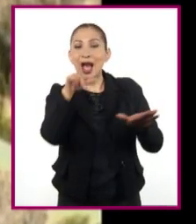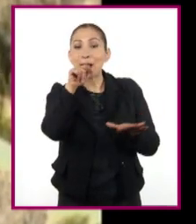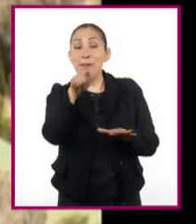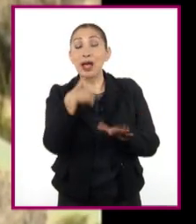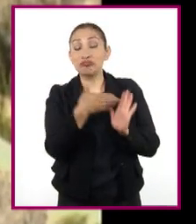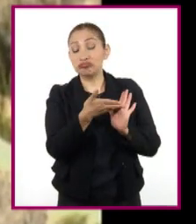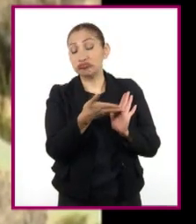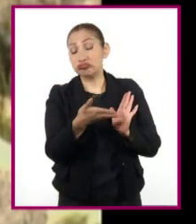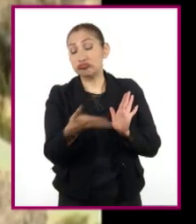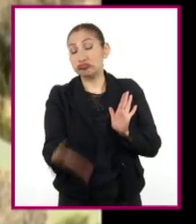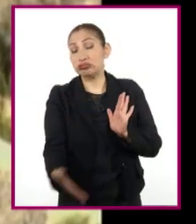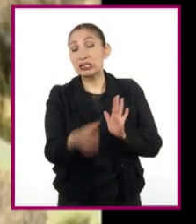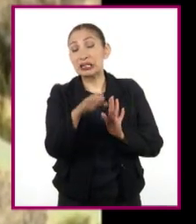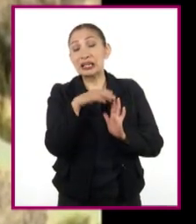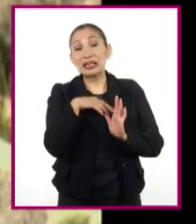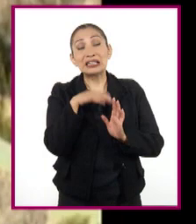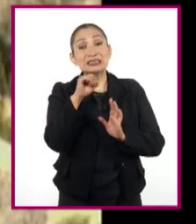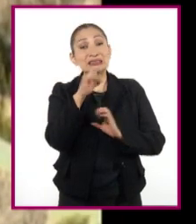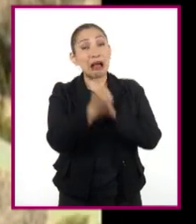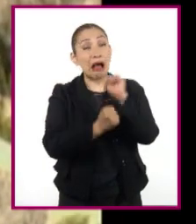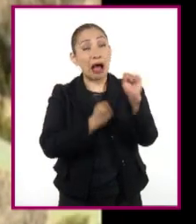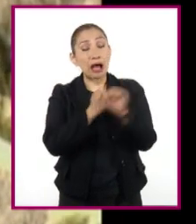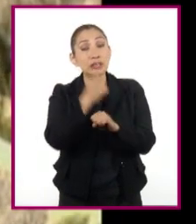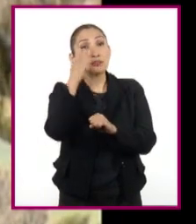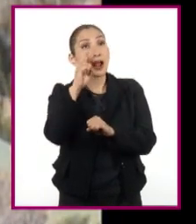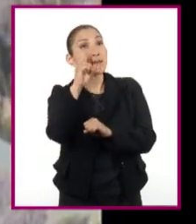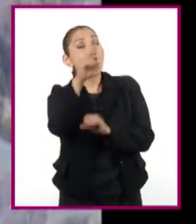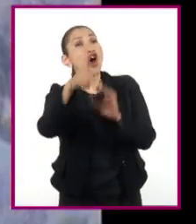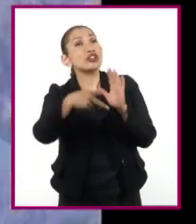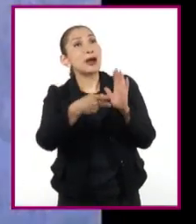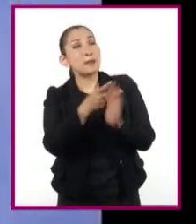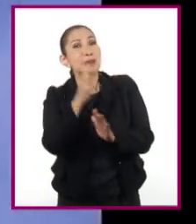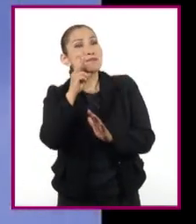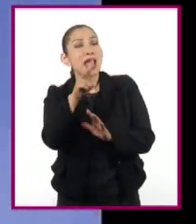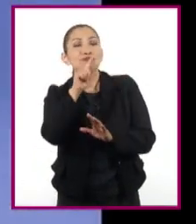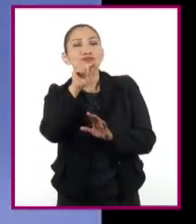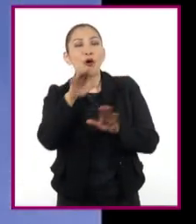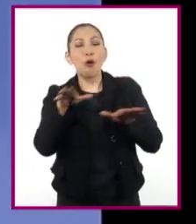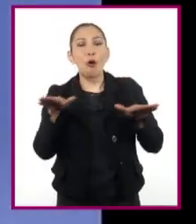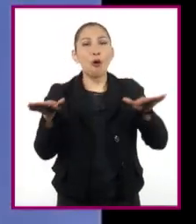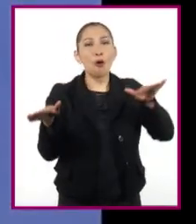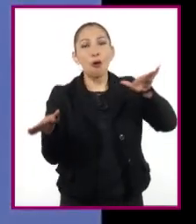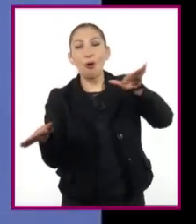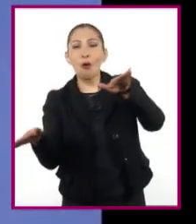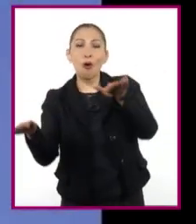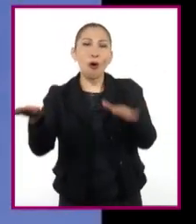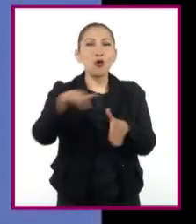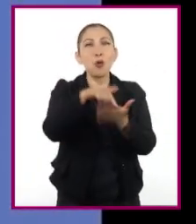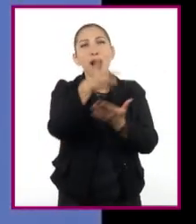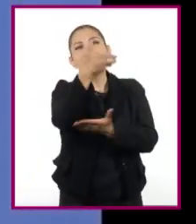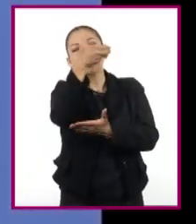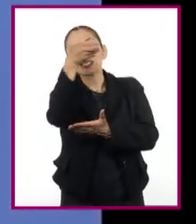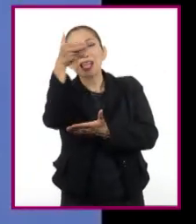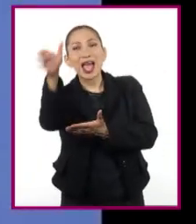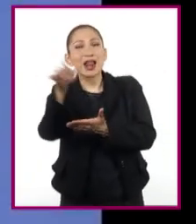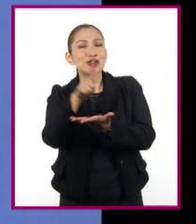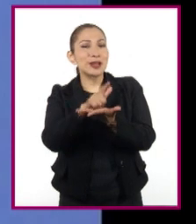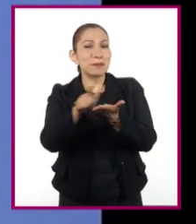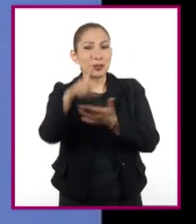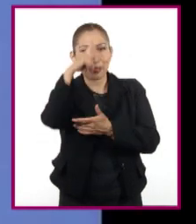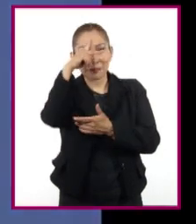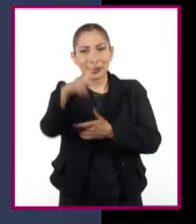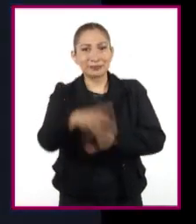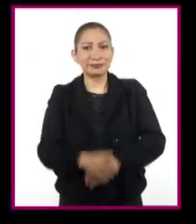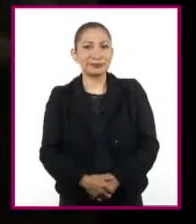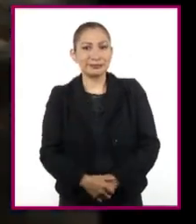que pasar más de 6 décadas para que tuviéramos cóndores volando de nuevo en los cielos más claros y transparentes